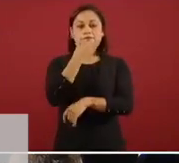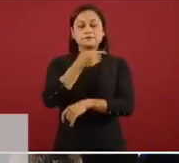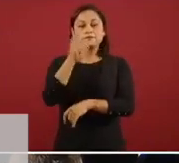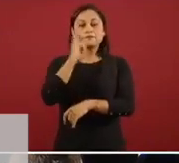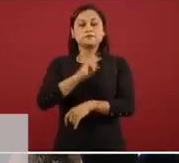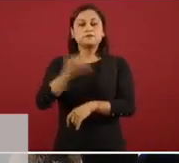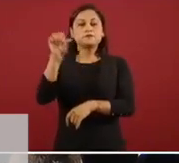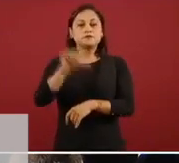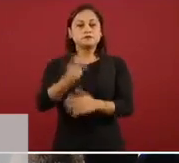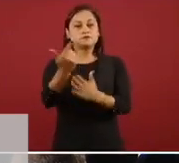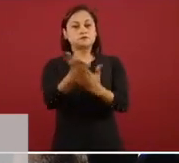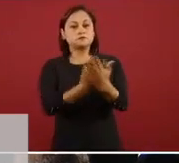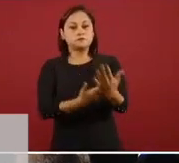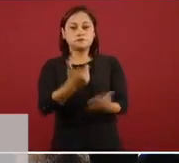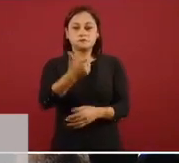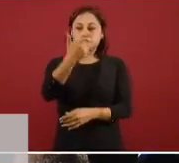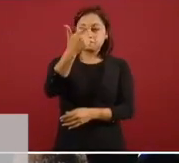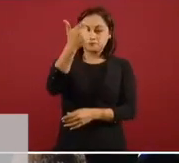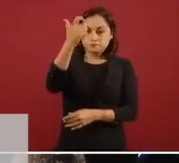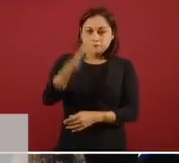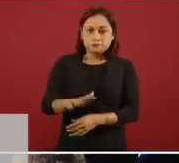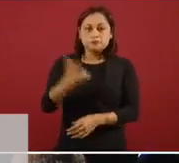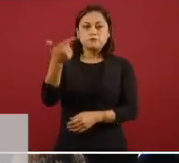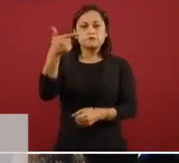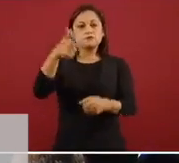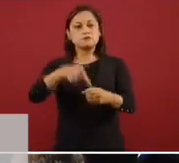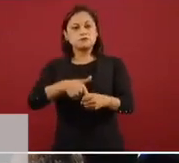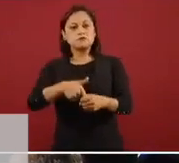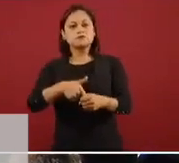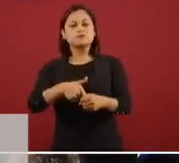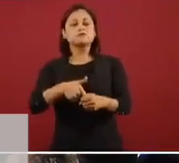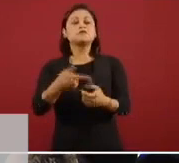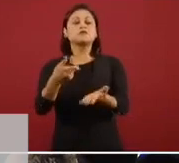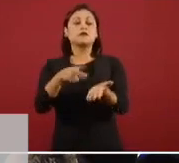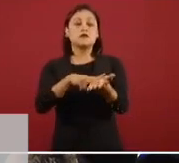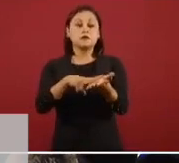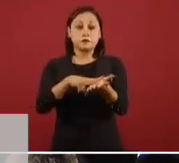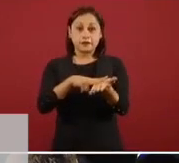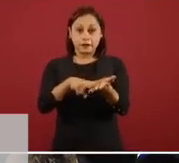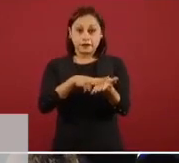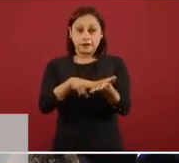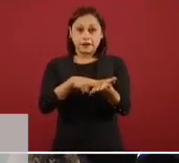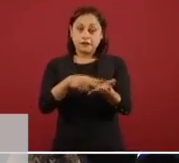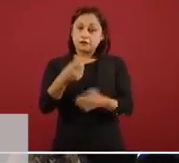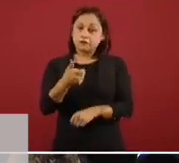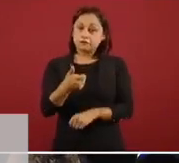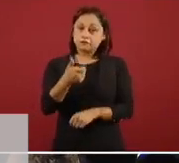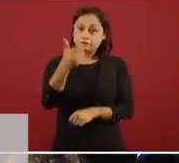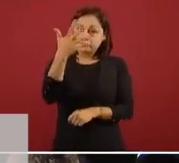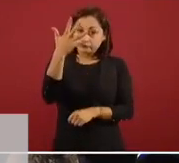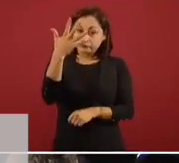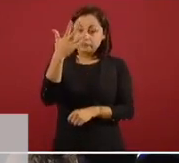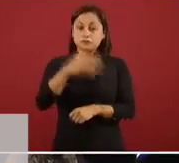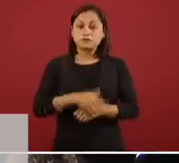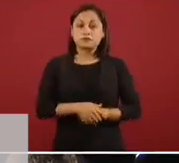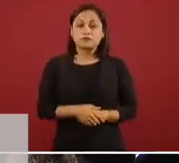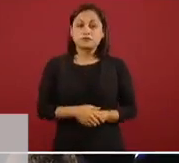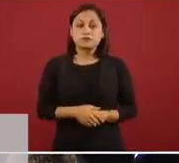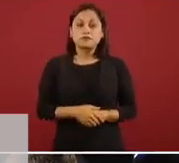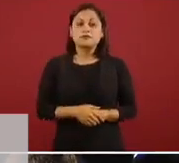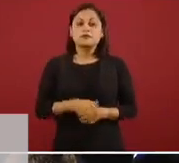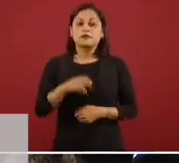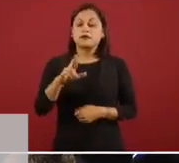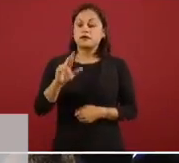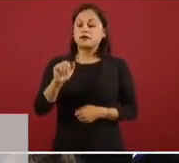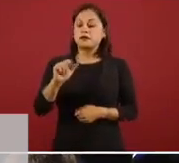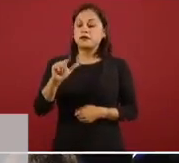informa el presidente que se trabaja en procurar ayudar a los migrantes centroamericanos en la frontera de matamoros tamaulipas el día de hoy se recibió